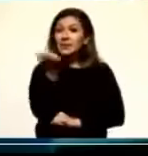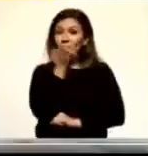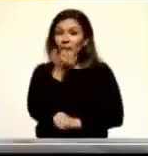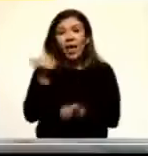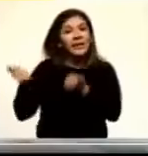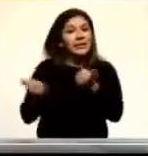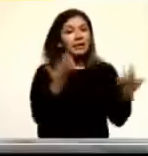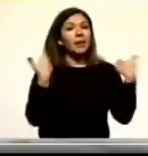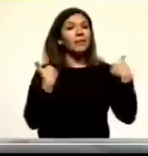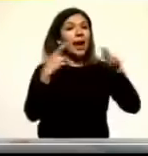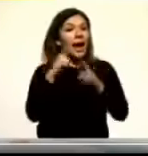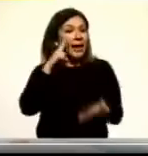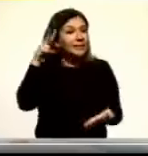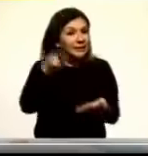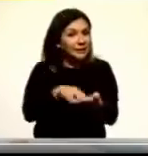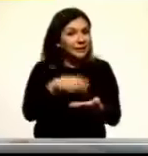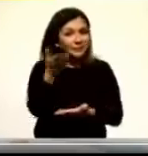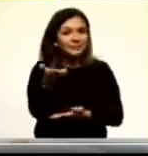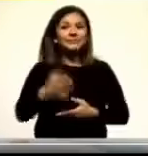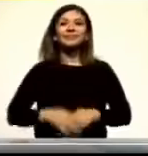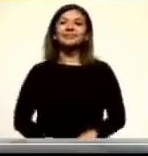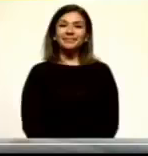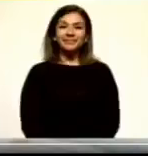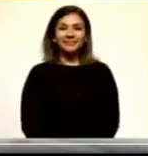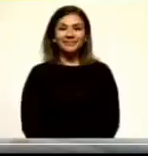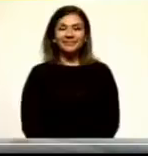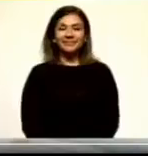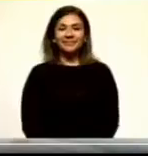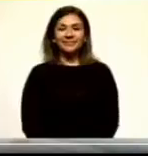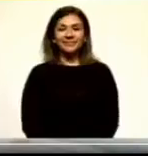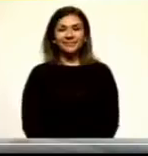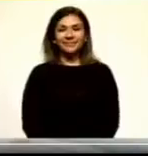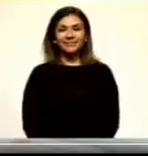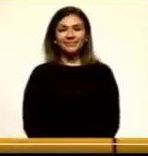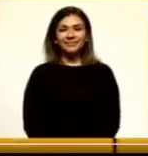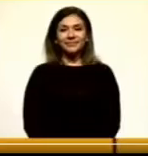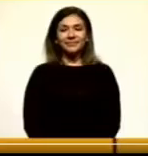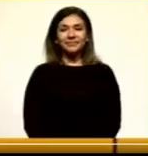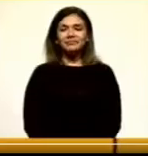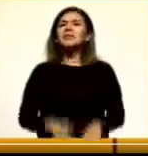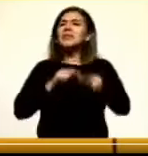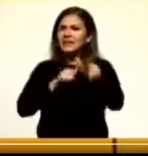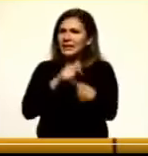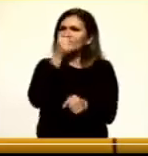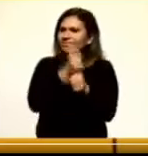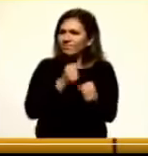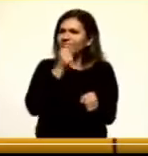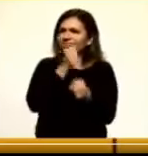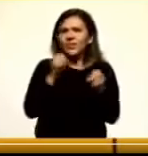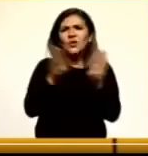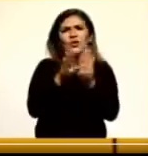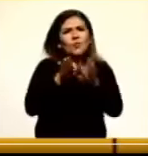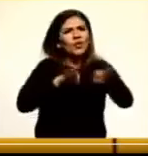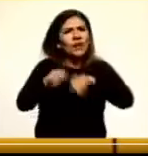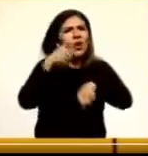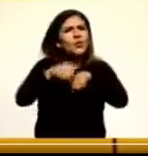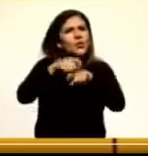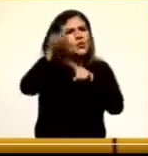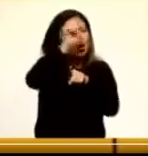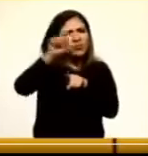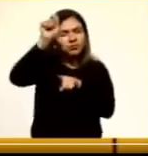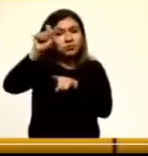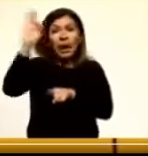se los enseñes a tu maestra o maestro. Sigue practicando la lectura y escritura de números. Y si